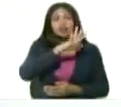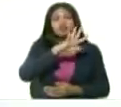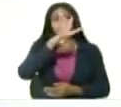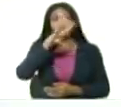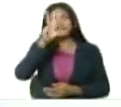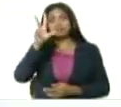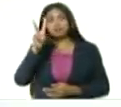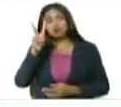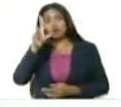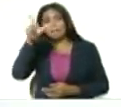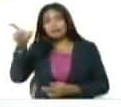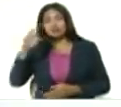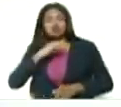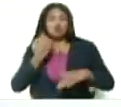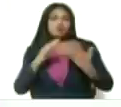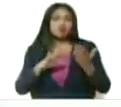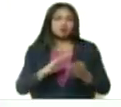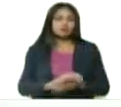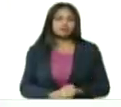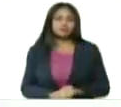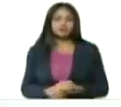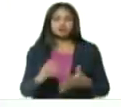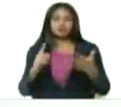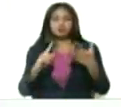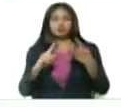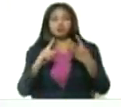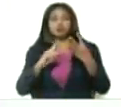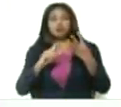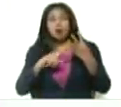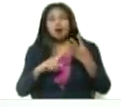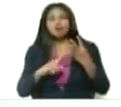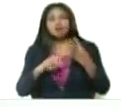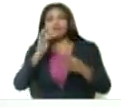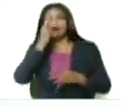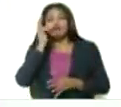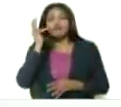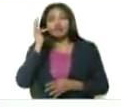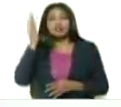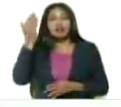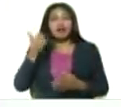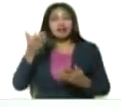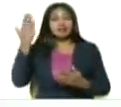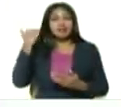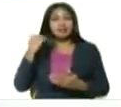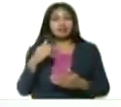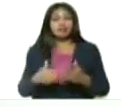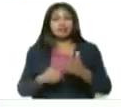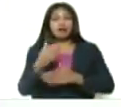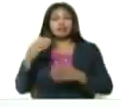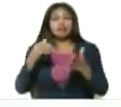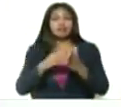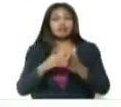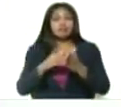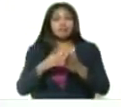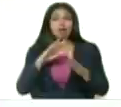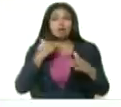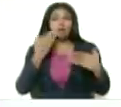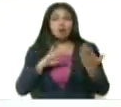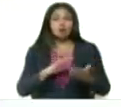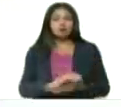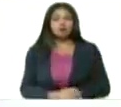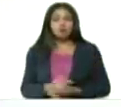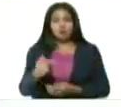Italia. En cuarto lugar, Francia. Francia tuvo ayer más de 1.000 fallecidos en un solo día. Hoy